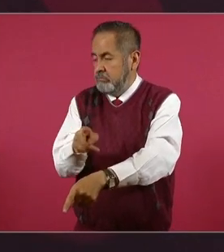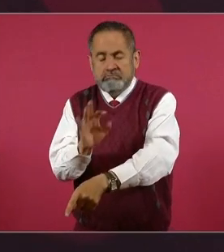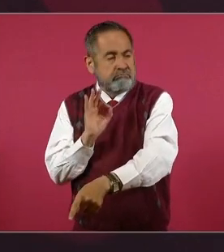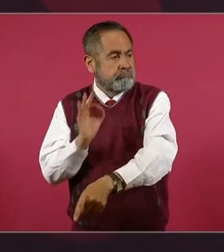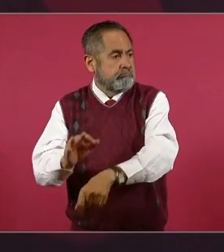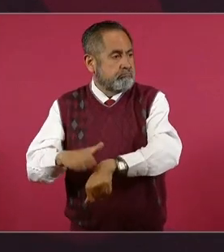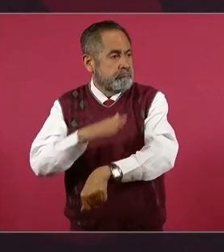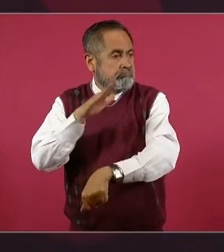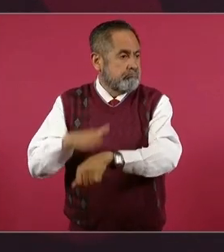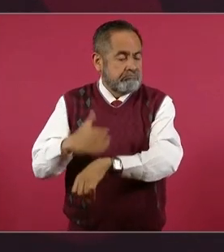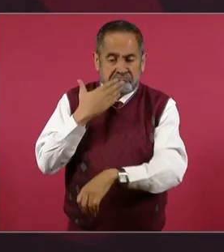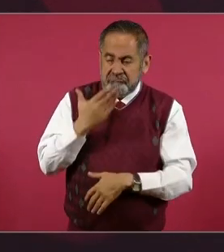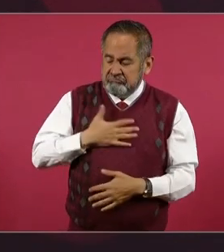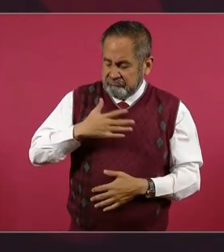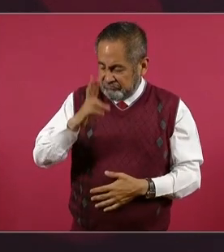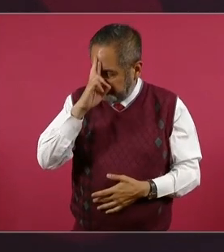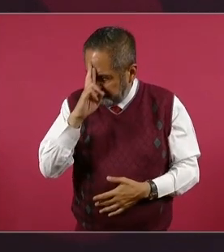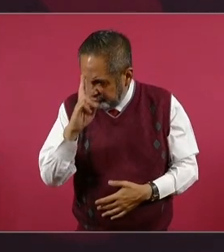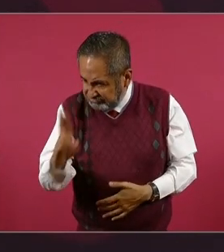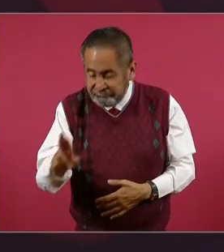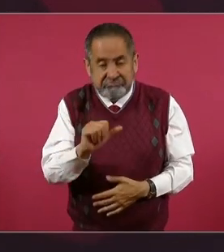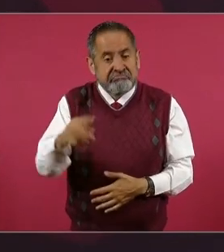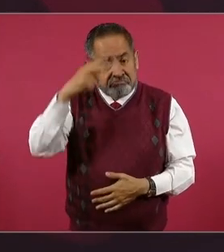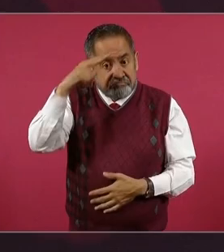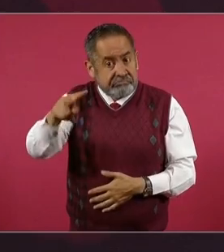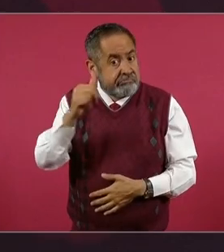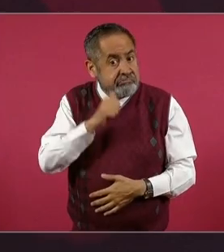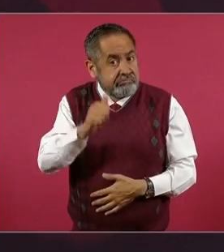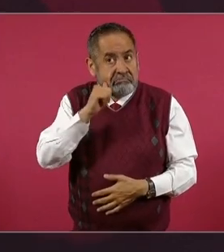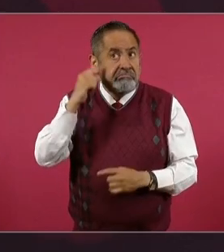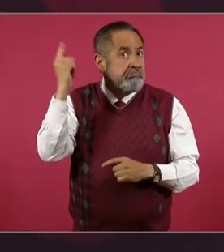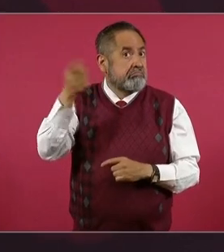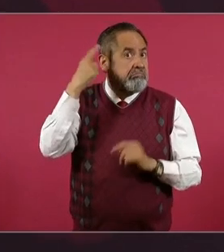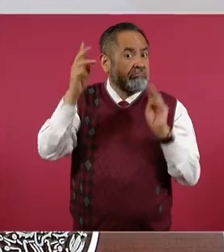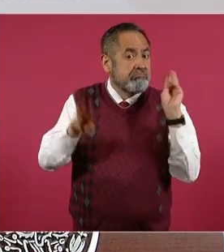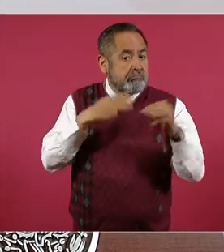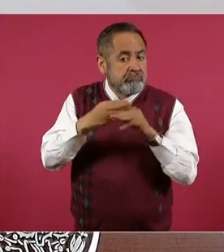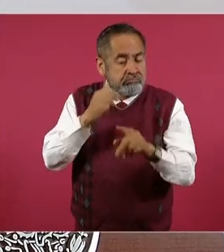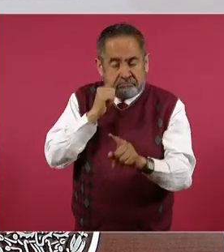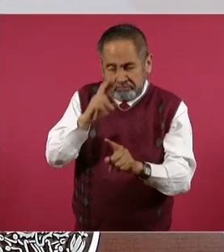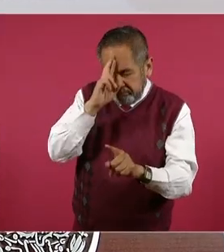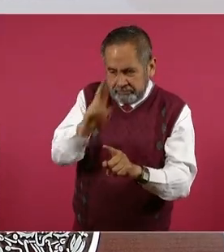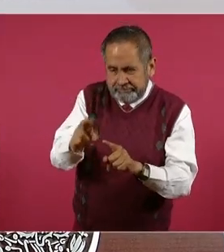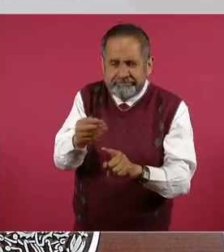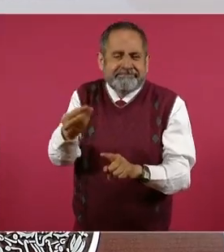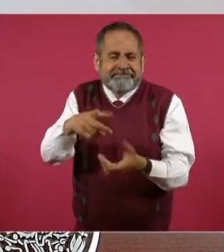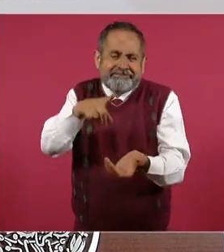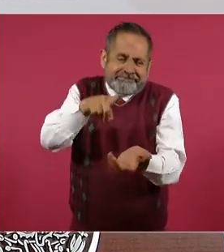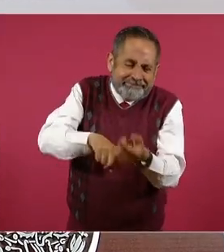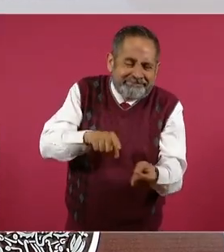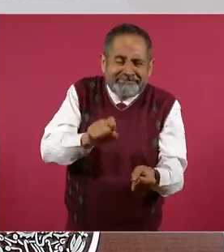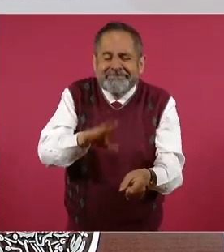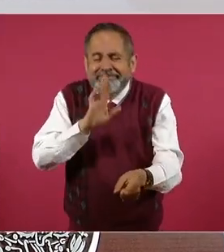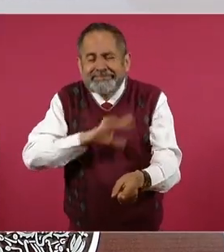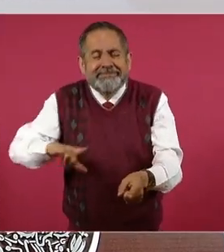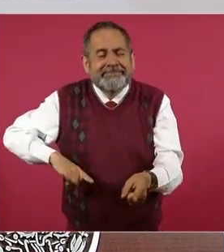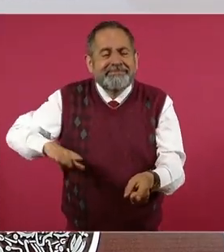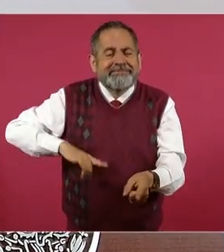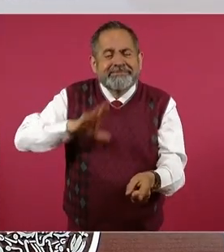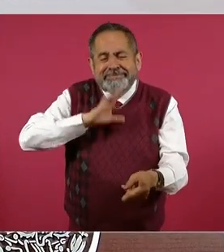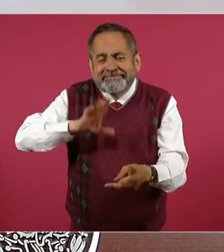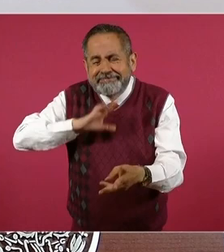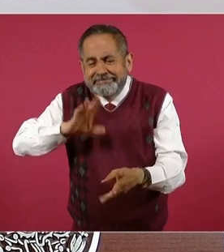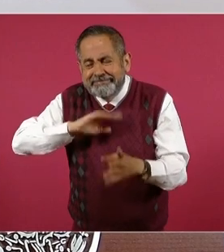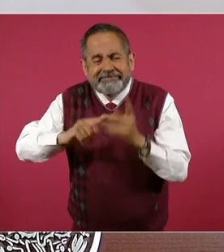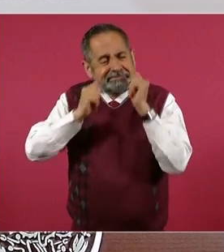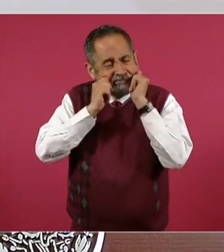México es respetado, siempre ha sido respetado, a pesar de los malos gobiernos y de